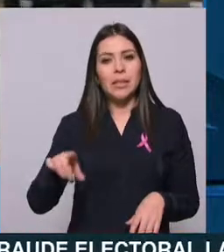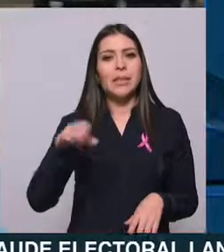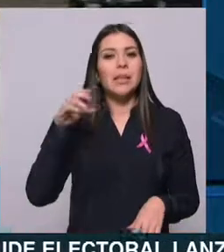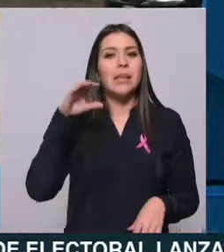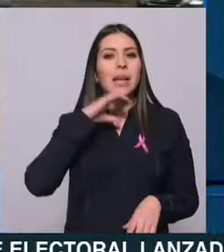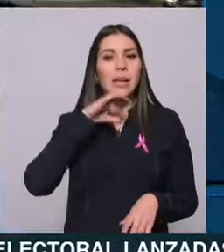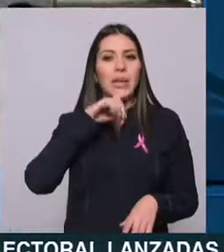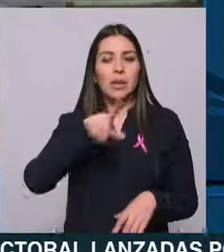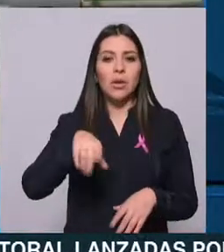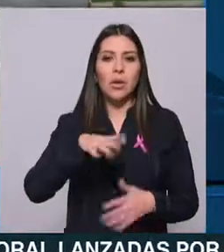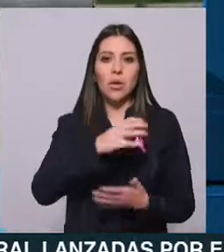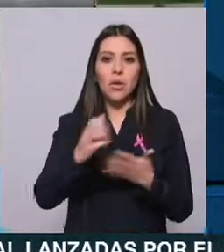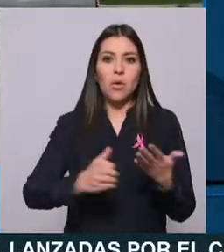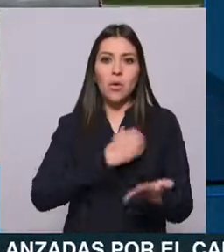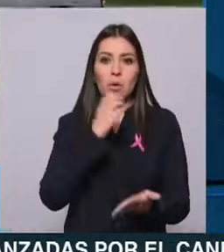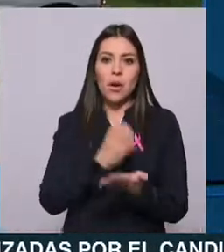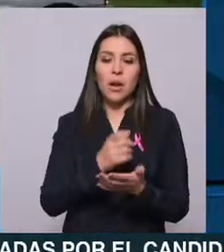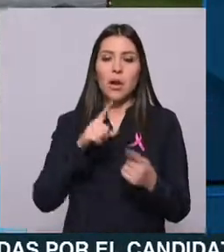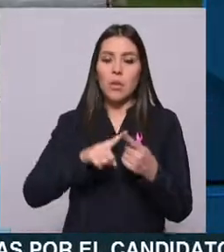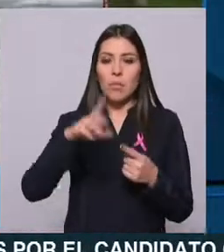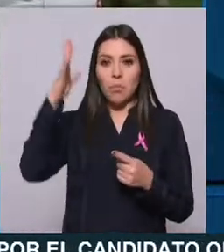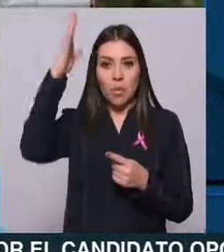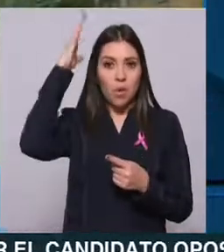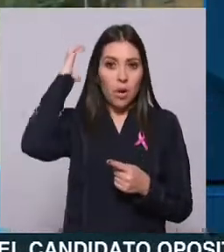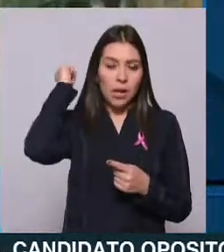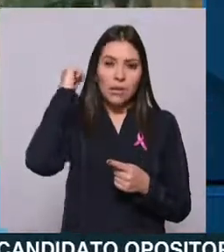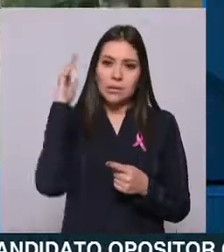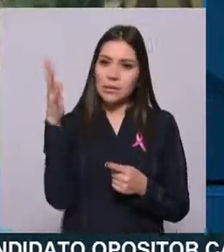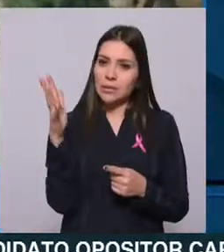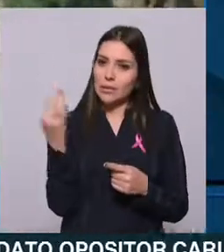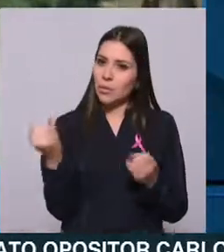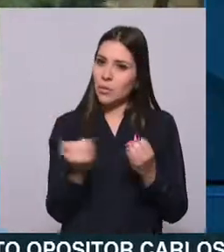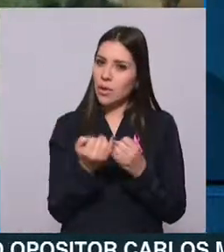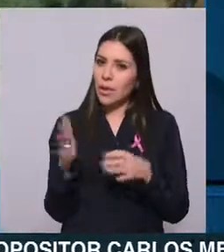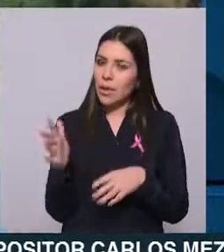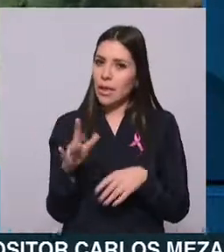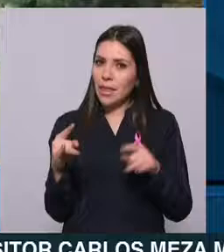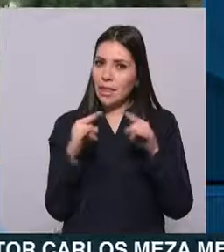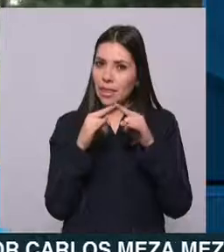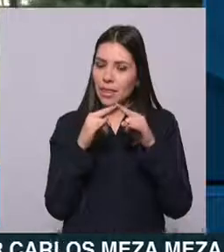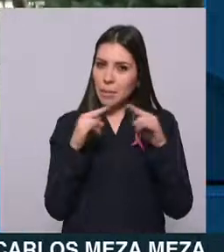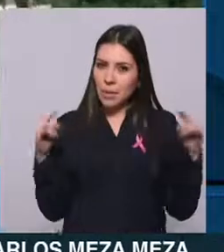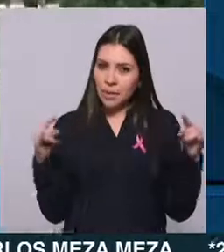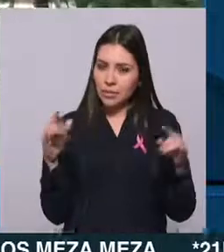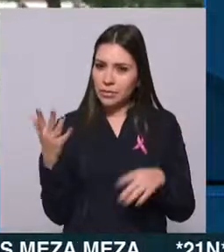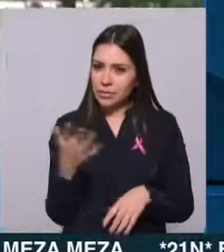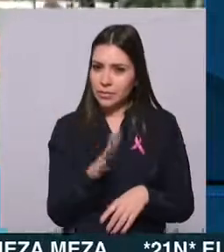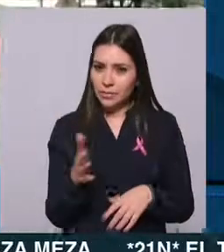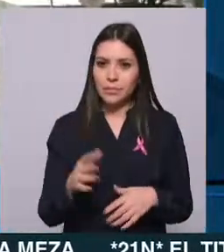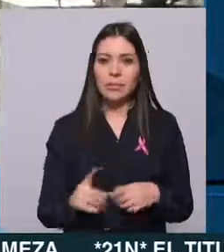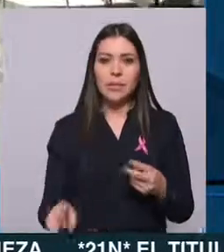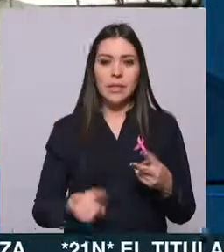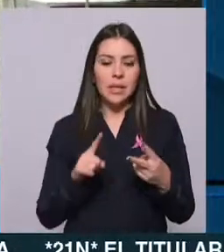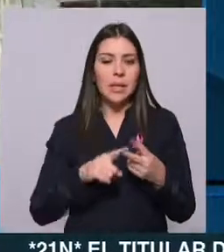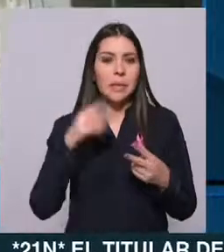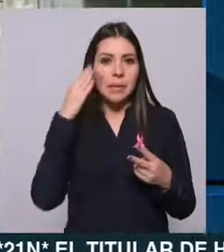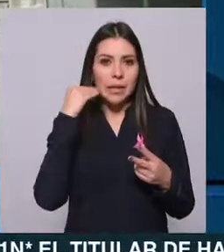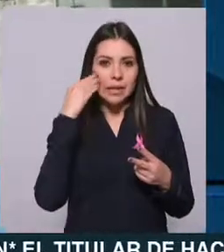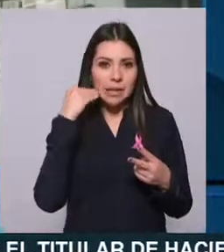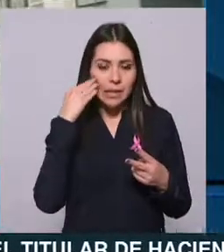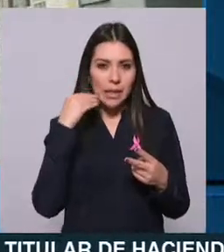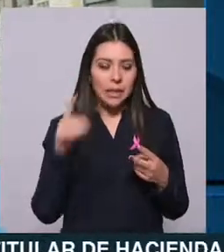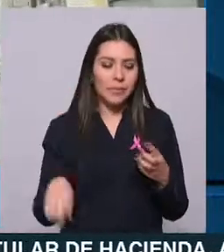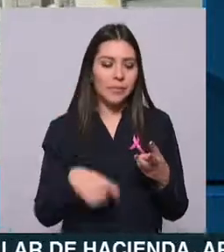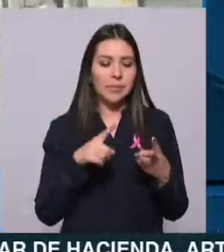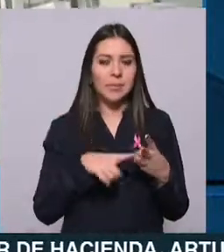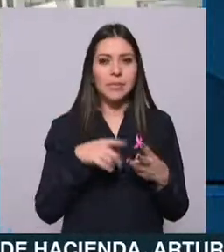la Morelos, que es Morelos casi Tepito. Tiene su estigma, ¿no? Pese a tener la Merced, sí. El